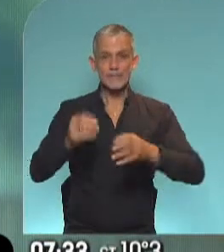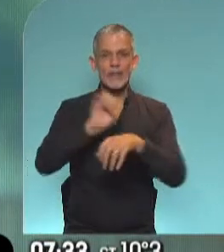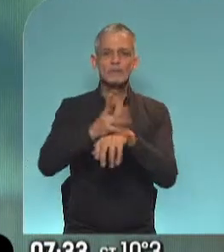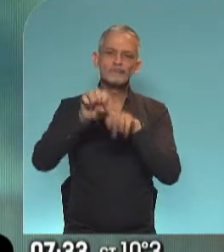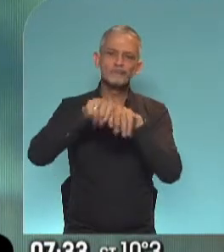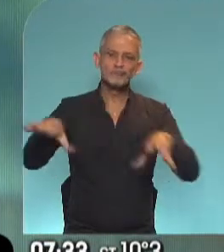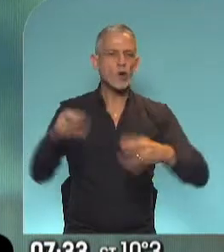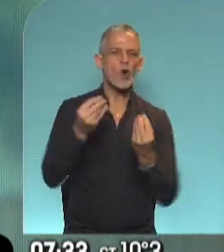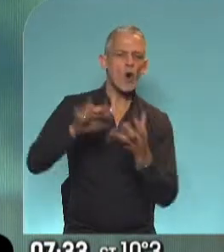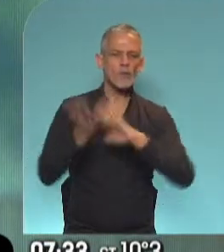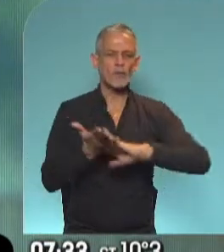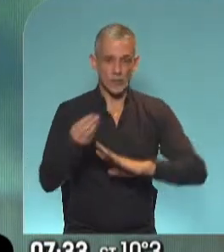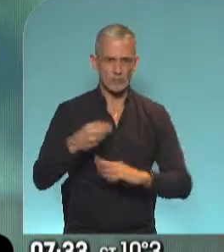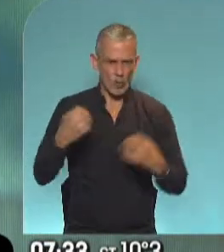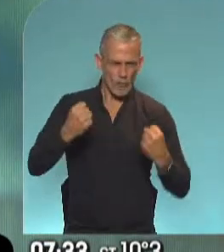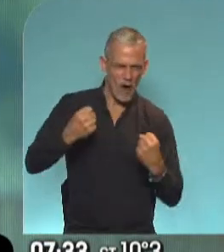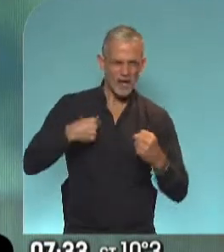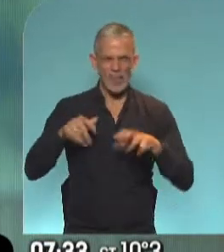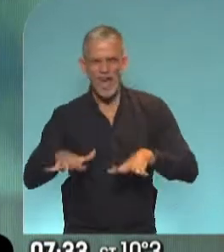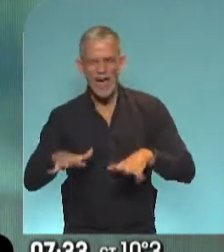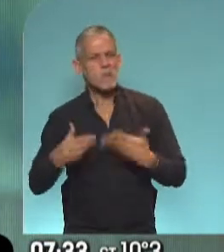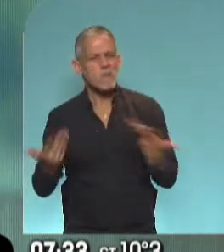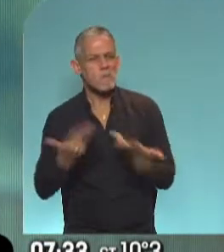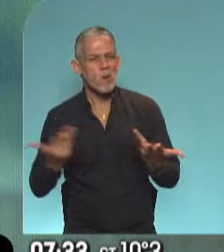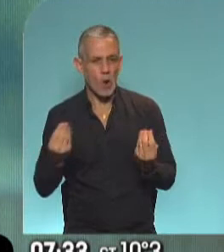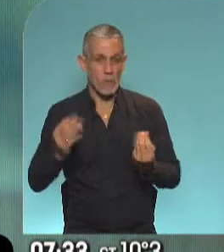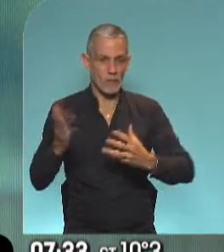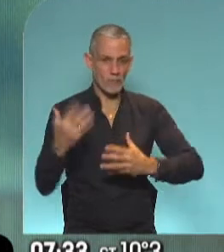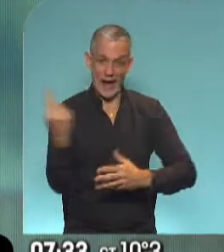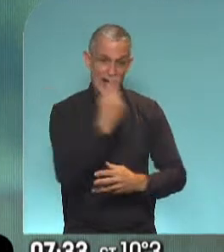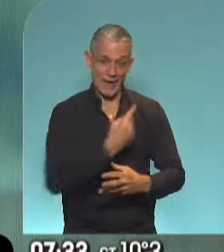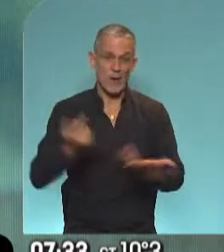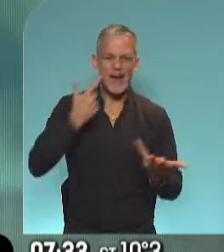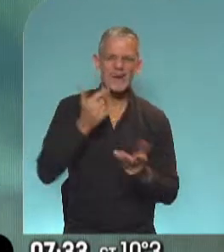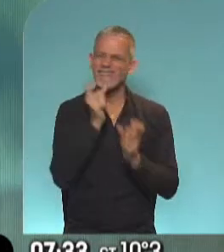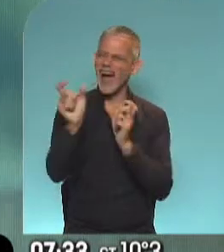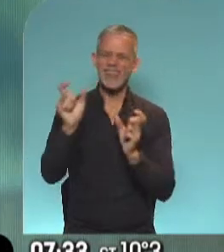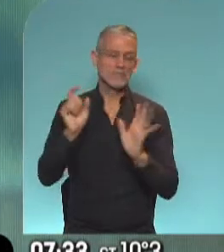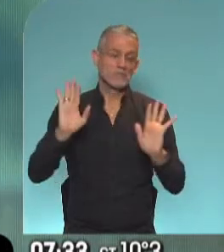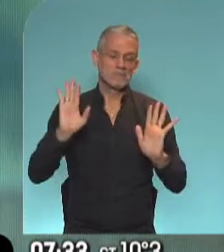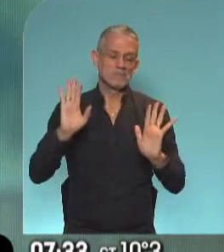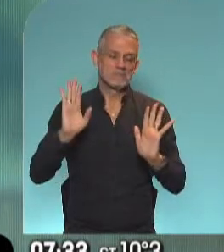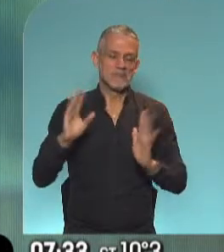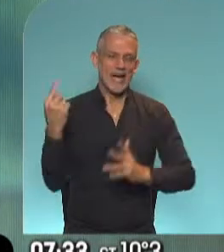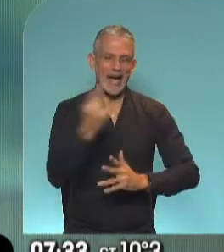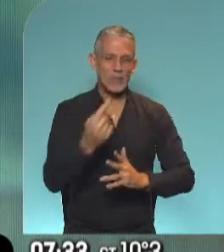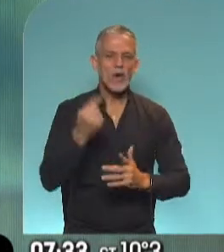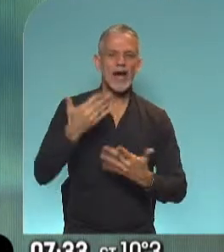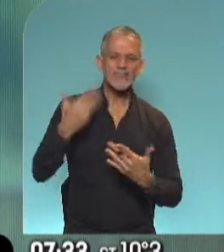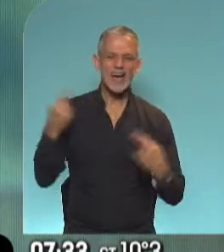Pandemia, ¿cómo enfrentarla? Somos fuertes, somos frágiles, somos débiles. Bueno, busquemos el adjetivo que queramos. Pero lo cierto es que se habla de